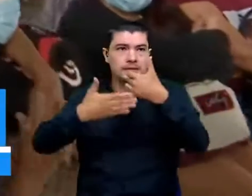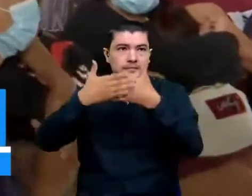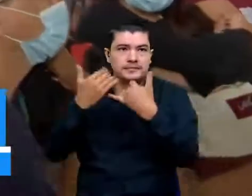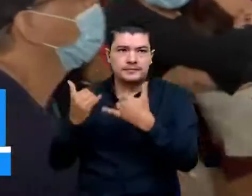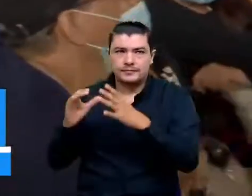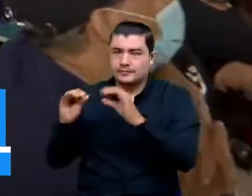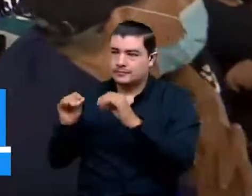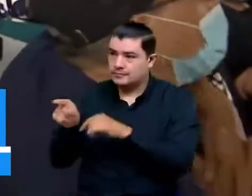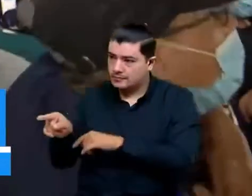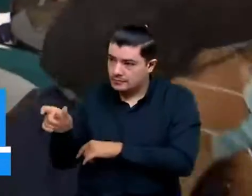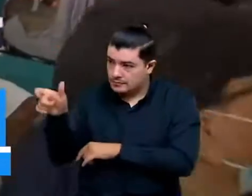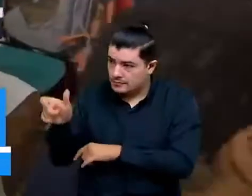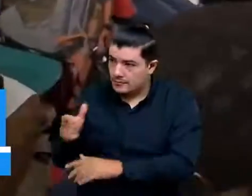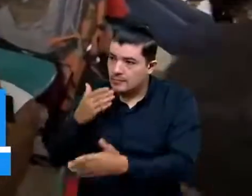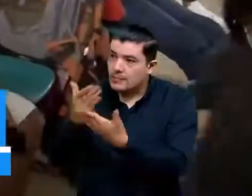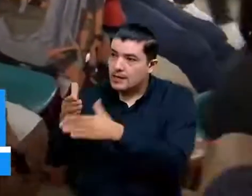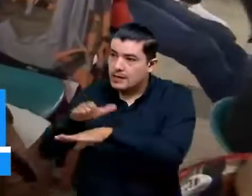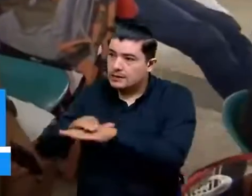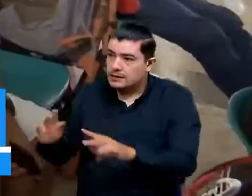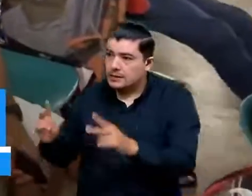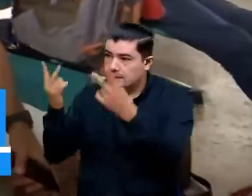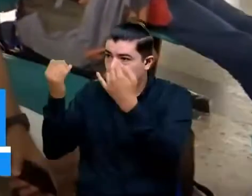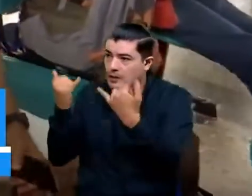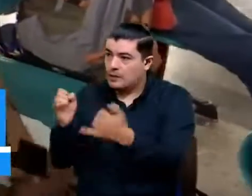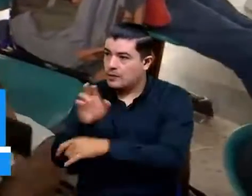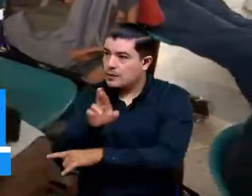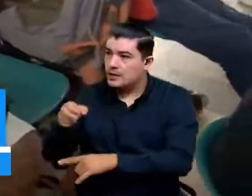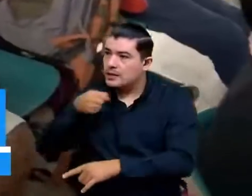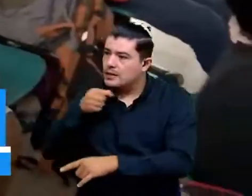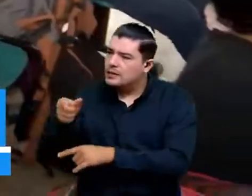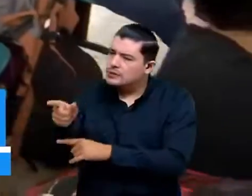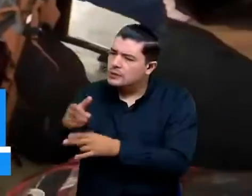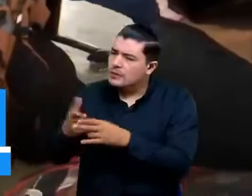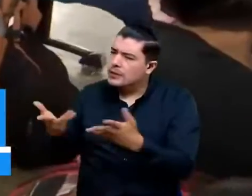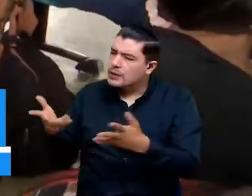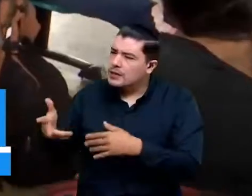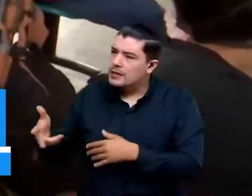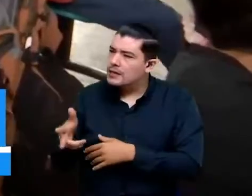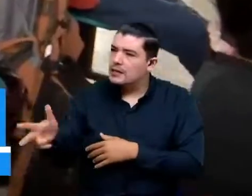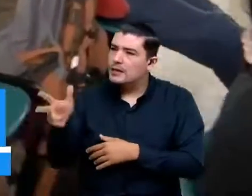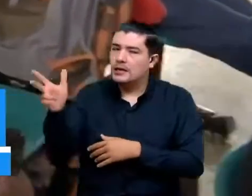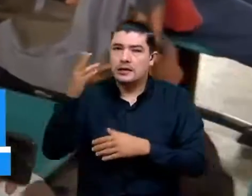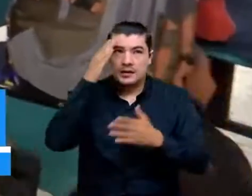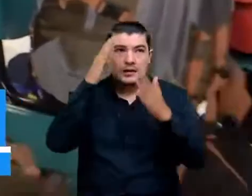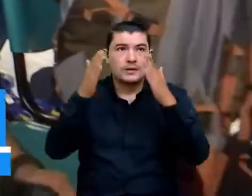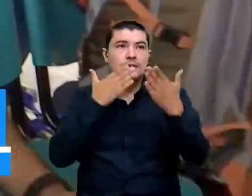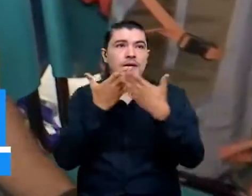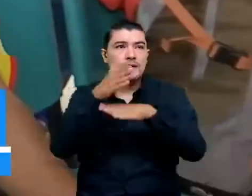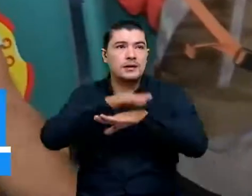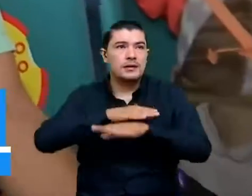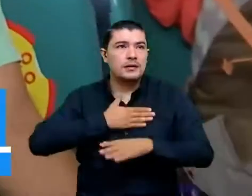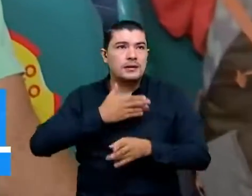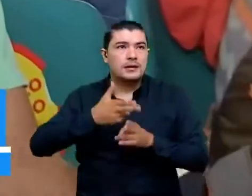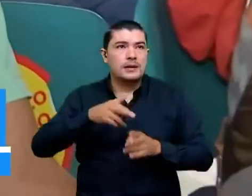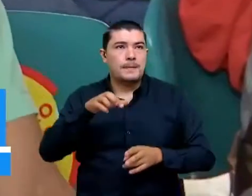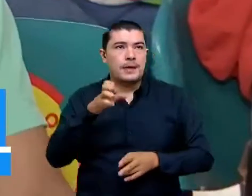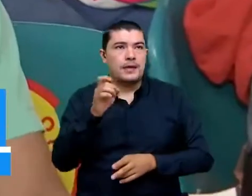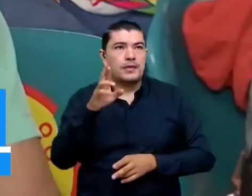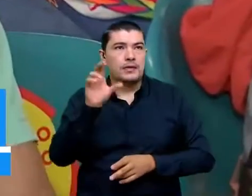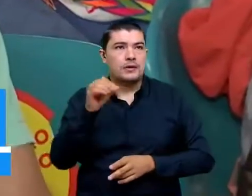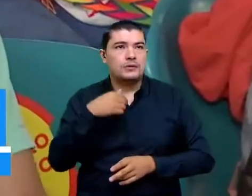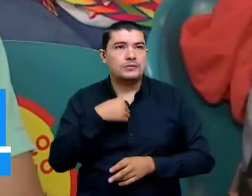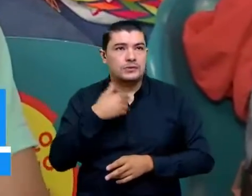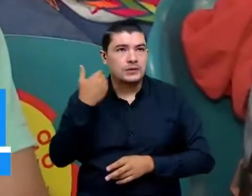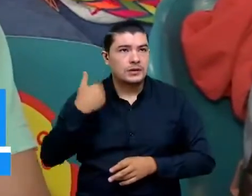con uno de ellos. Buenas tardes, estamos en vivo para Oriente Noticias. ¿Cómo es su nombre y hacia dónde se dirige? Muy buenas tardes, mi nombre es Pedro Álvarez, nos